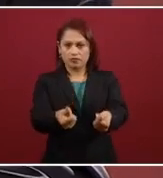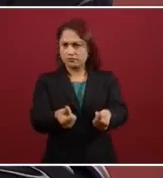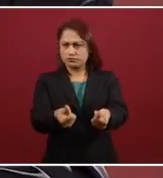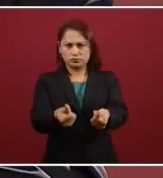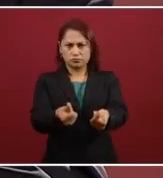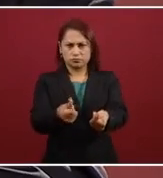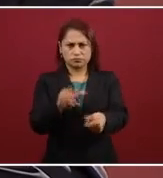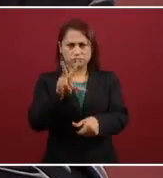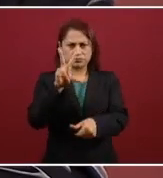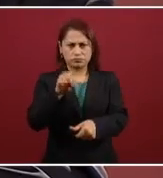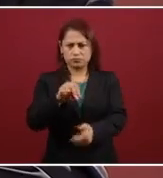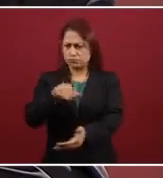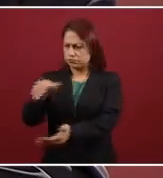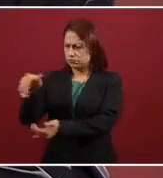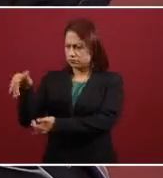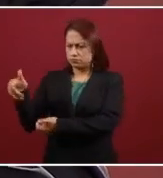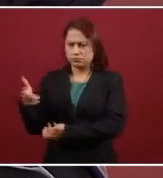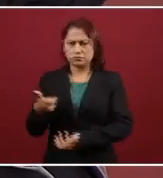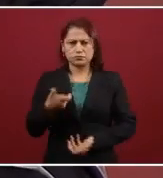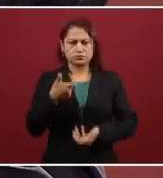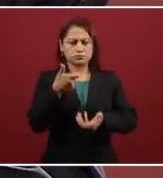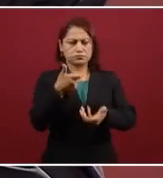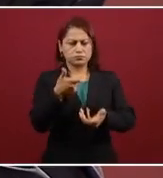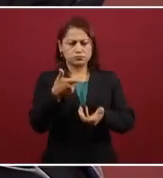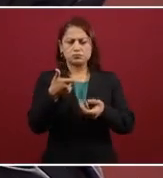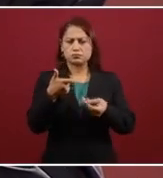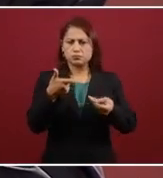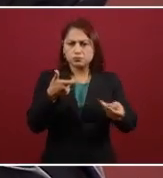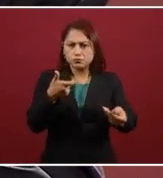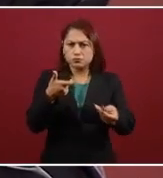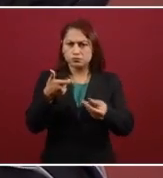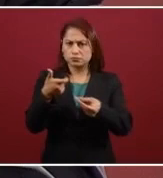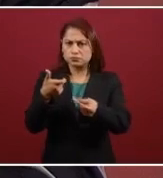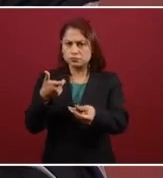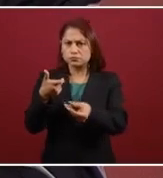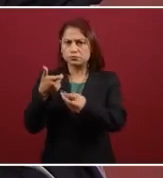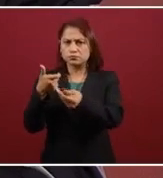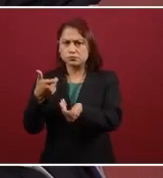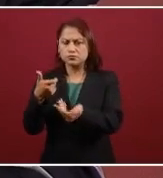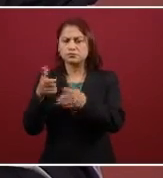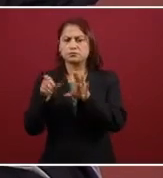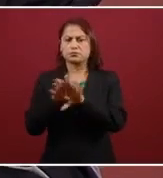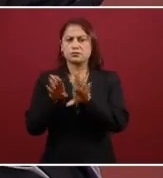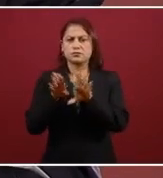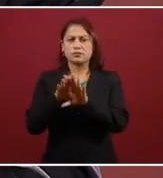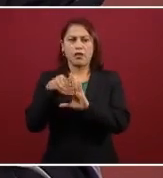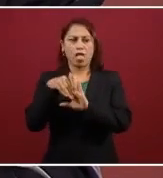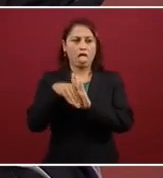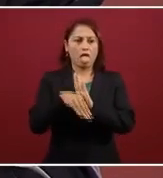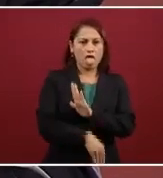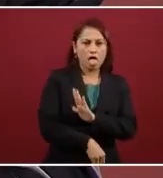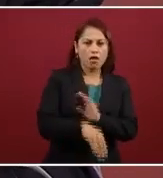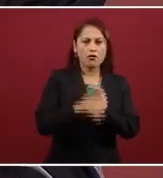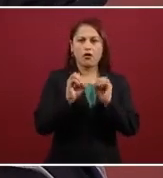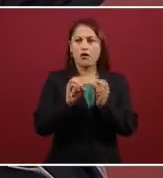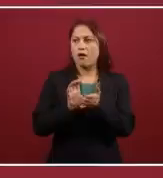de lo que ingresa, no tenemos déficit, no está creciendo la deuda,